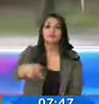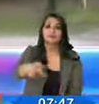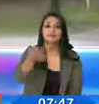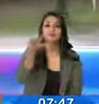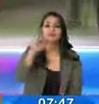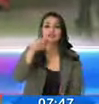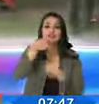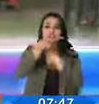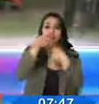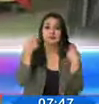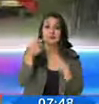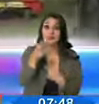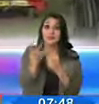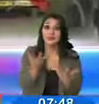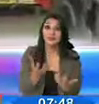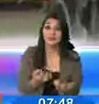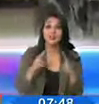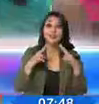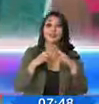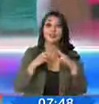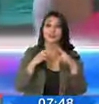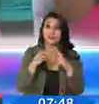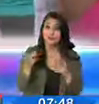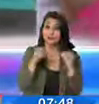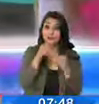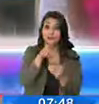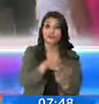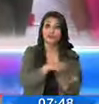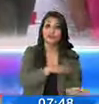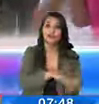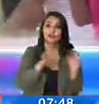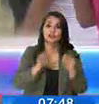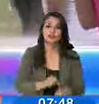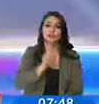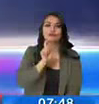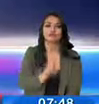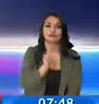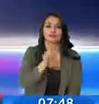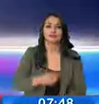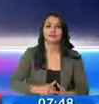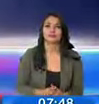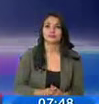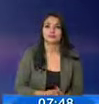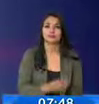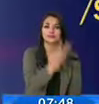de marzo. Si usted quiere conocer más de este proyecto, puede ingresar a